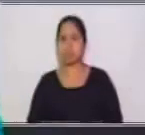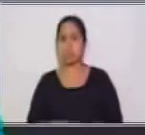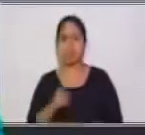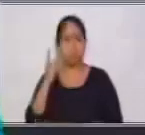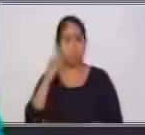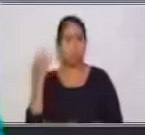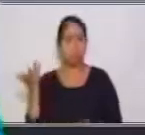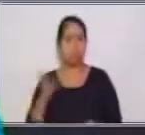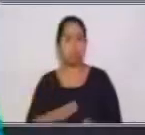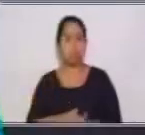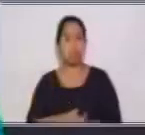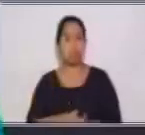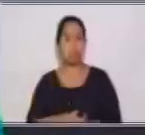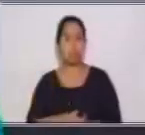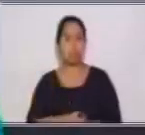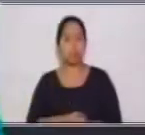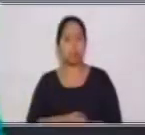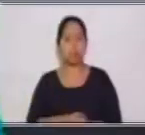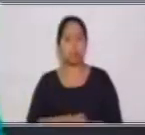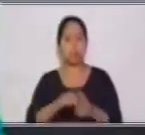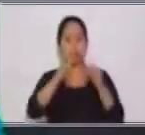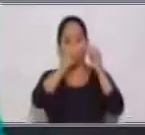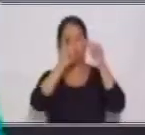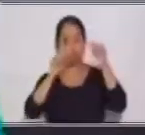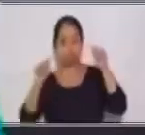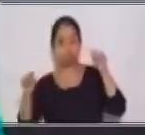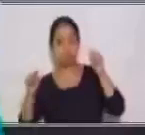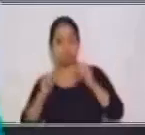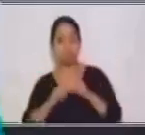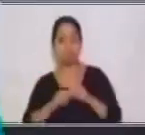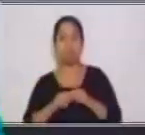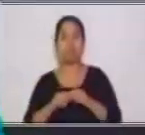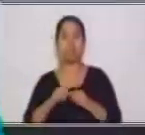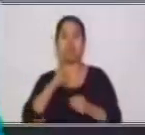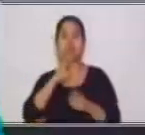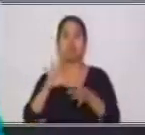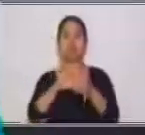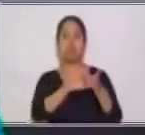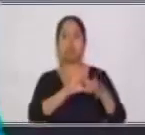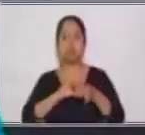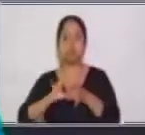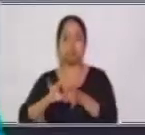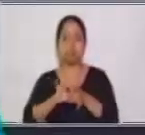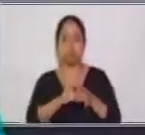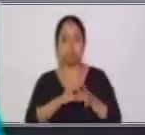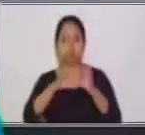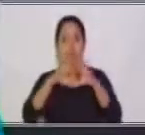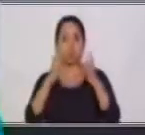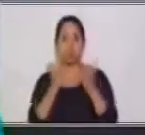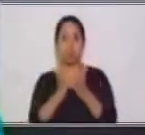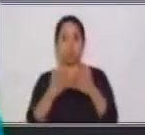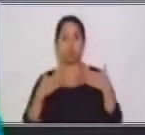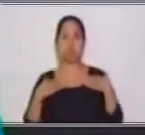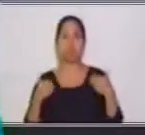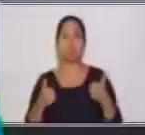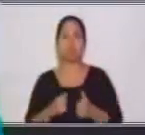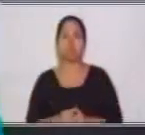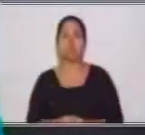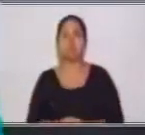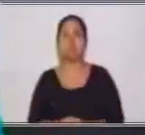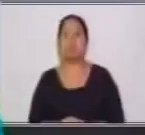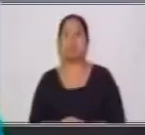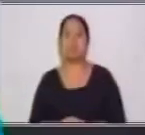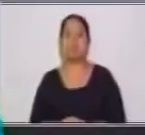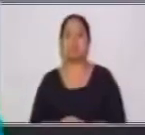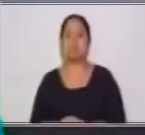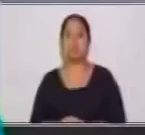OMS corresponde a la Organización Mundial de la Salud. Observas, no